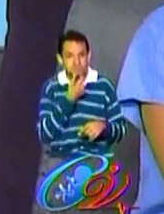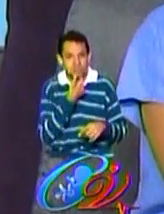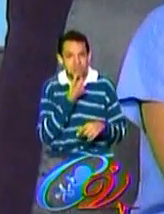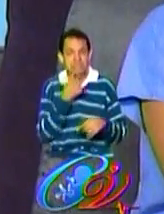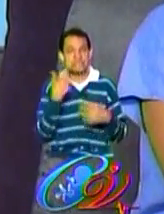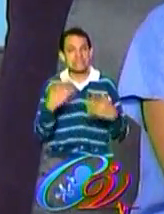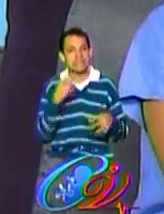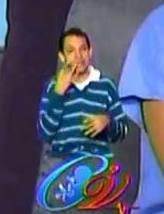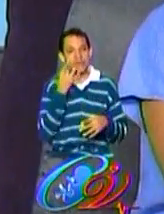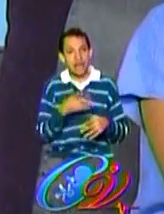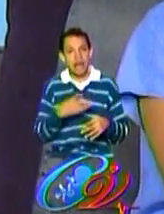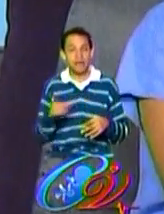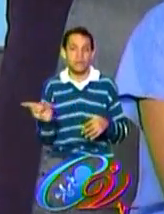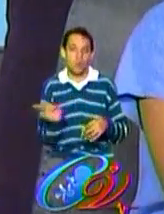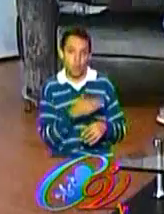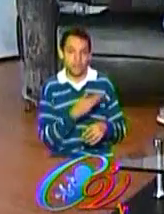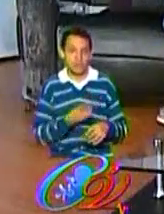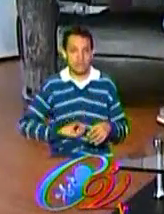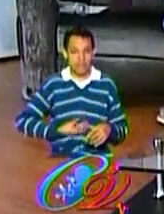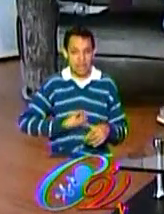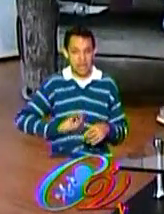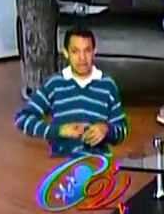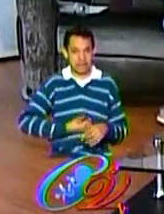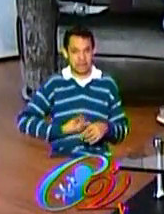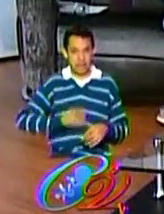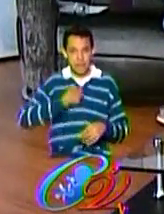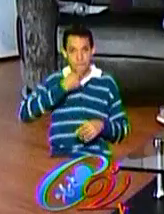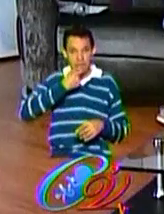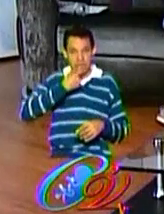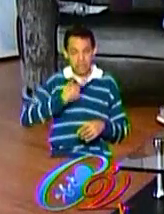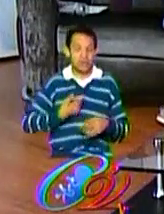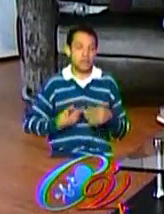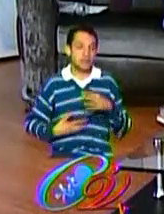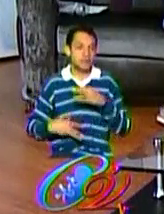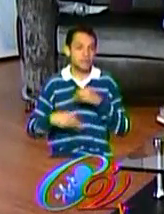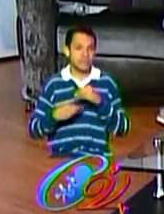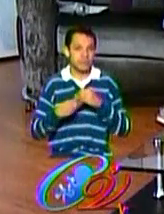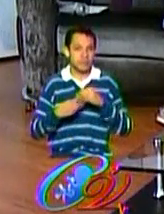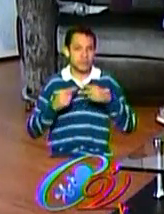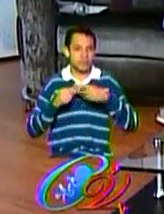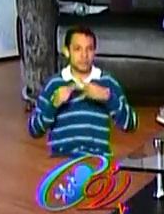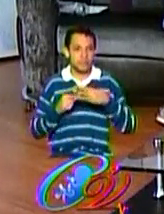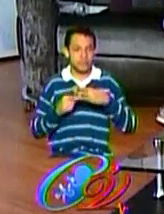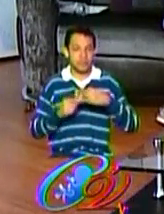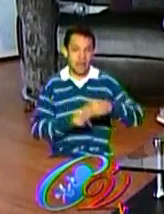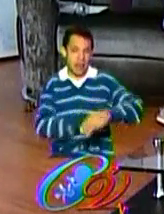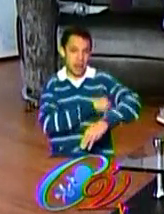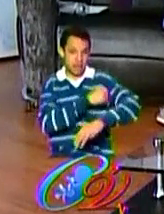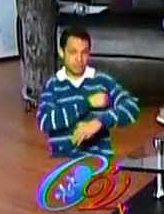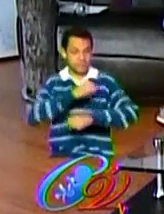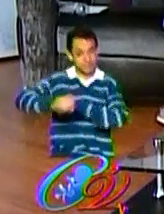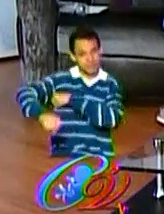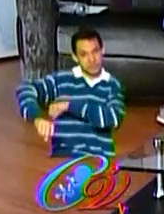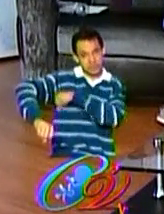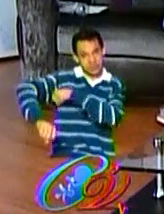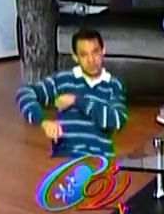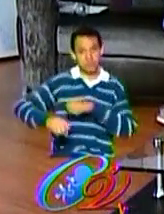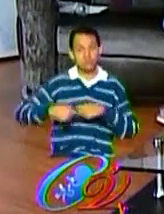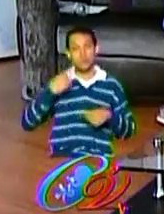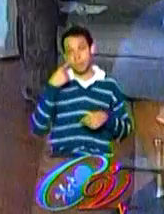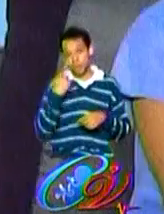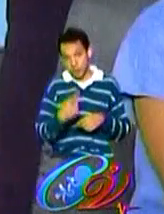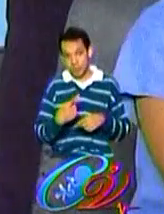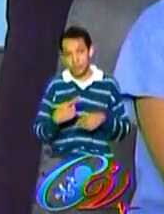para la gastritis, sí, que tienen aluminio. Sí, ahí también estaba, por ejemplo, el desodorante free de aluminio, ahí se mostraba en la